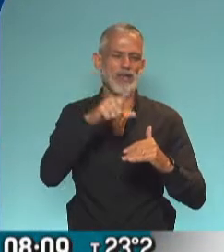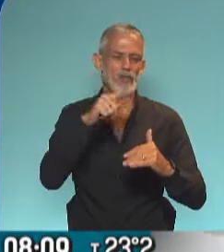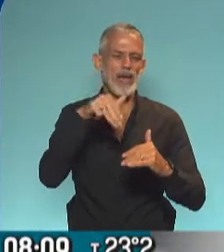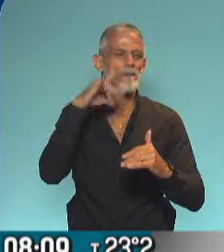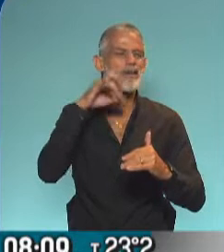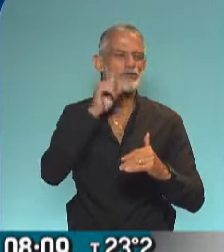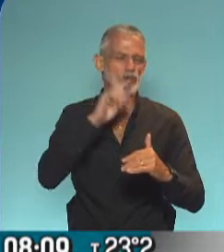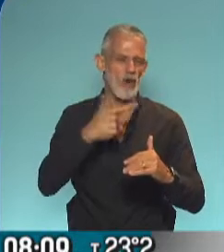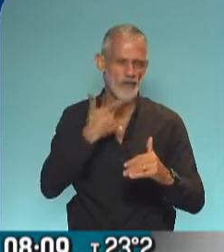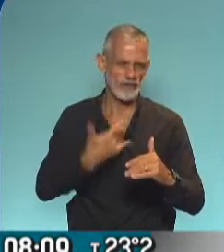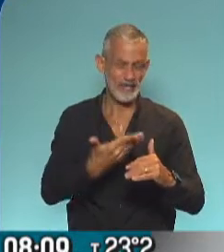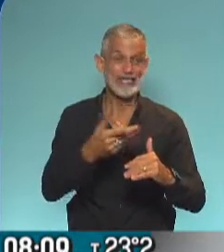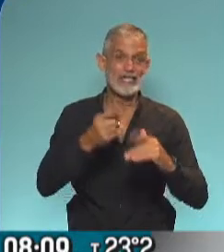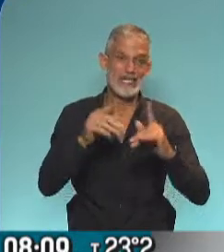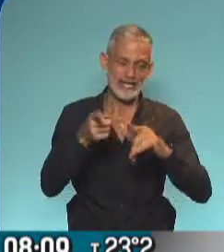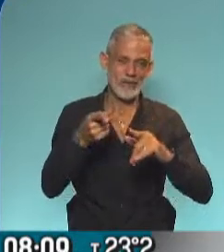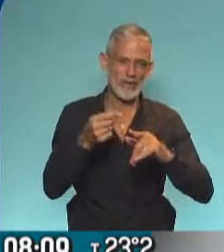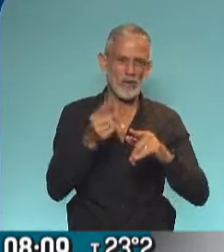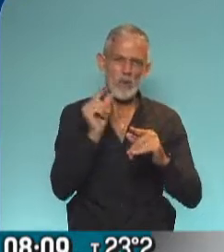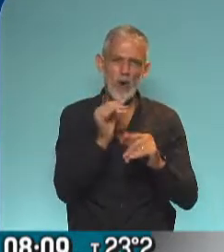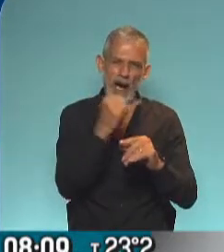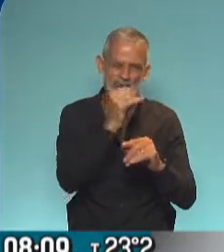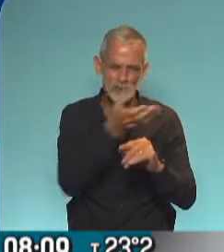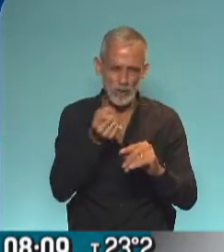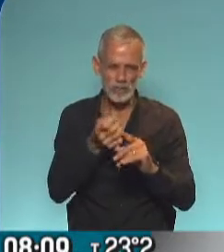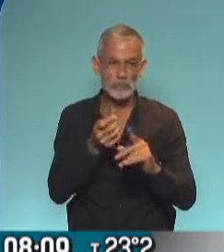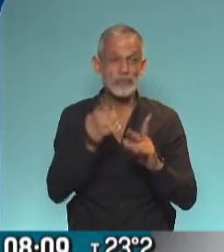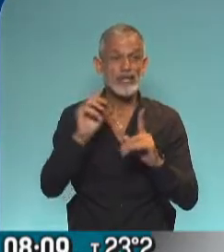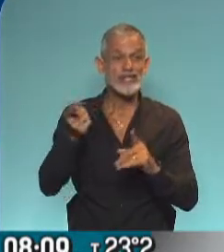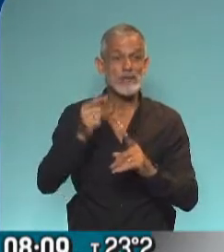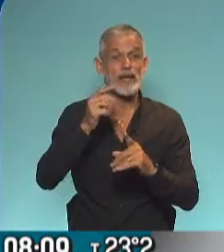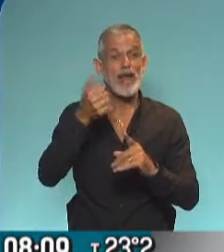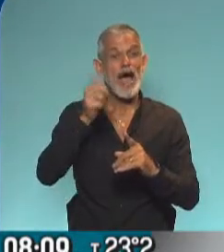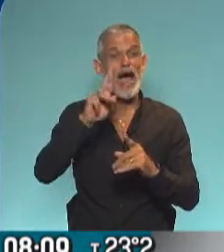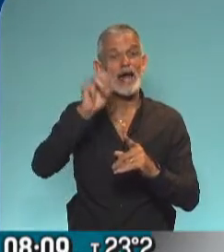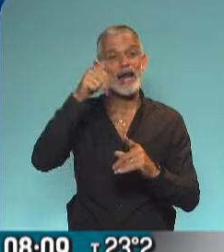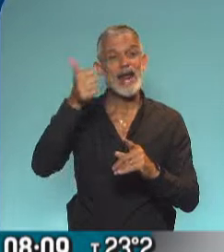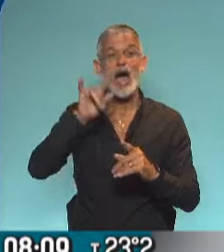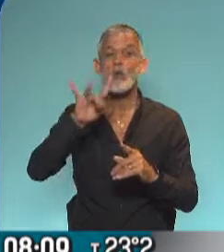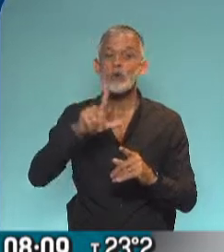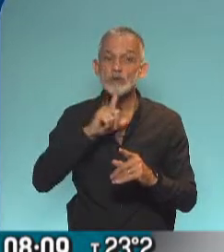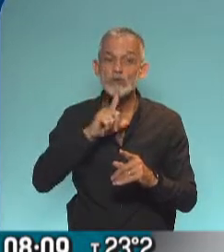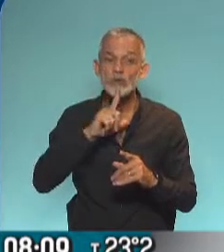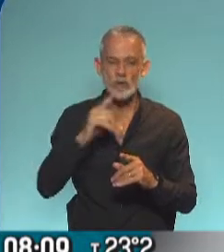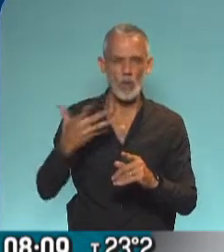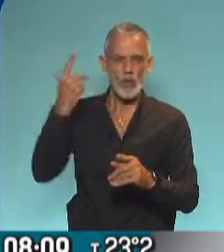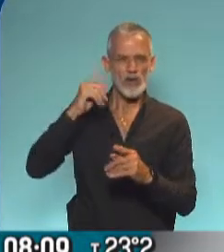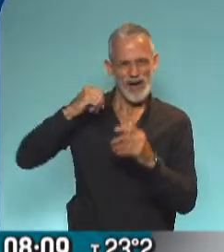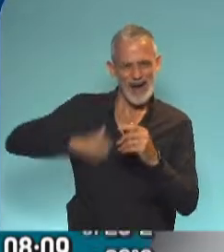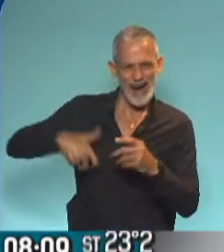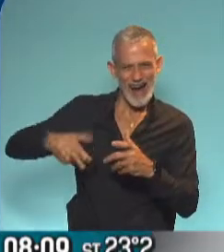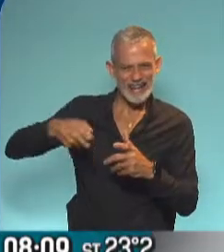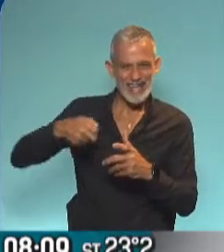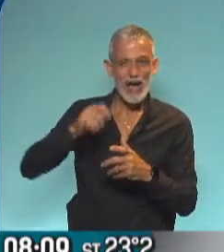dueño de Microsoft, sigue teniendo un poco de las acciones, le fue muy bien. Bernard Arnault es el dueño de Louis Vuitton, no le fue muy